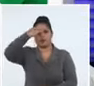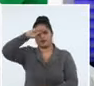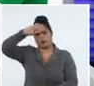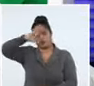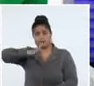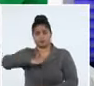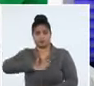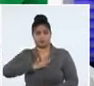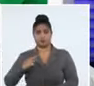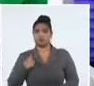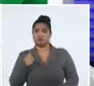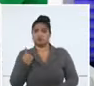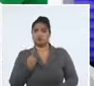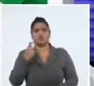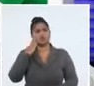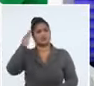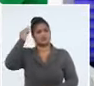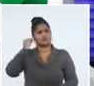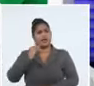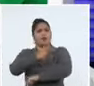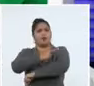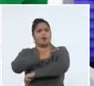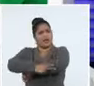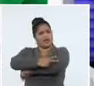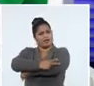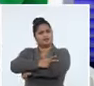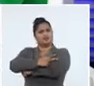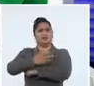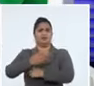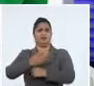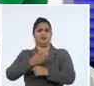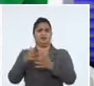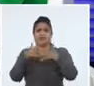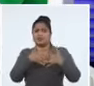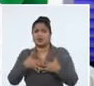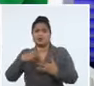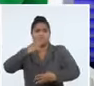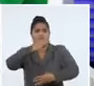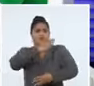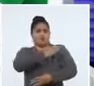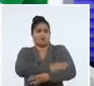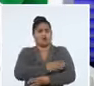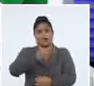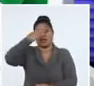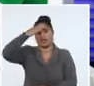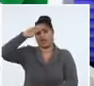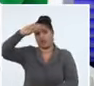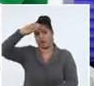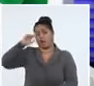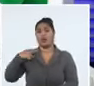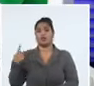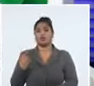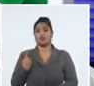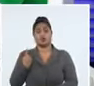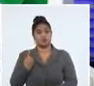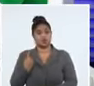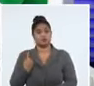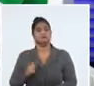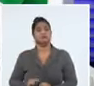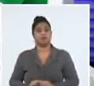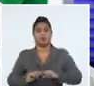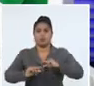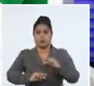país bloqueado que ha tenido que elaborar sus propias vacunas y con una aplicación en